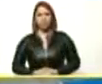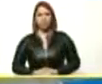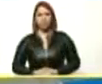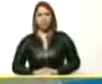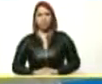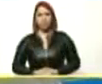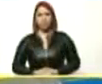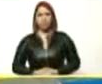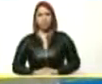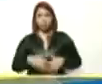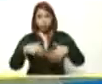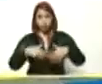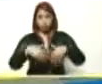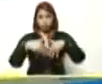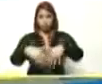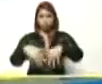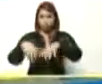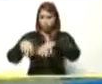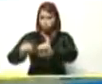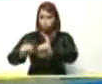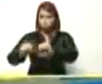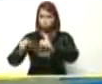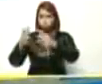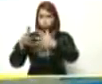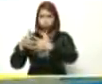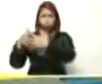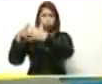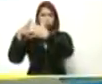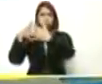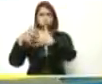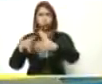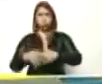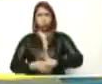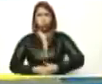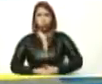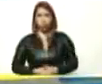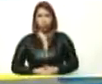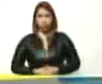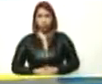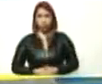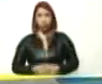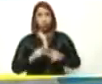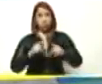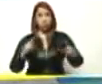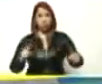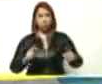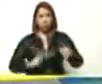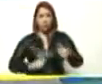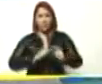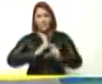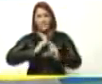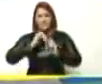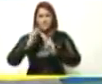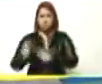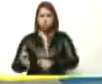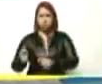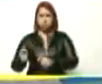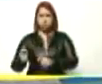del ejército imperialista, Estados Unidos, para que se impusiera, el modelo,